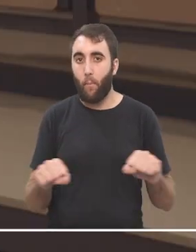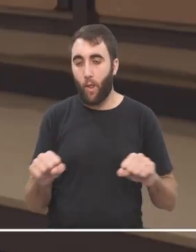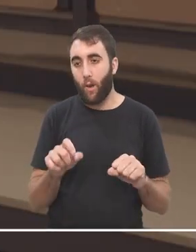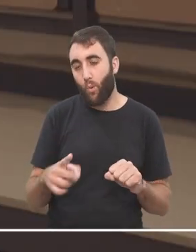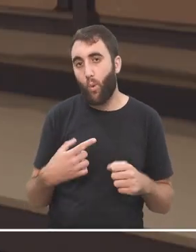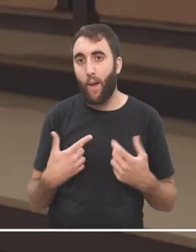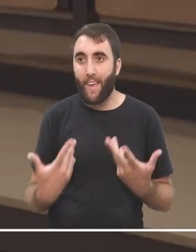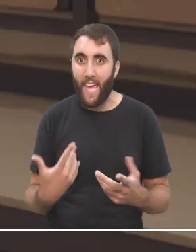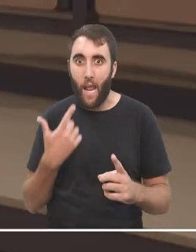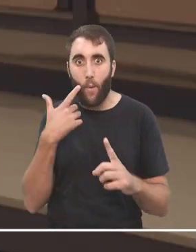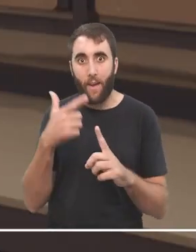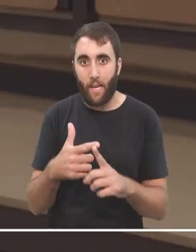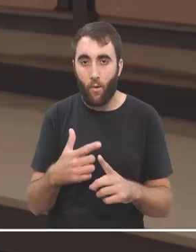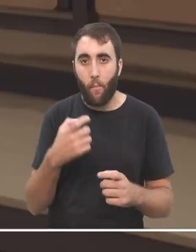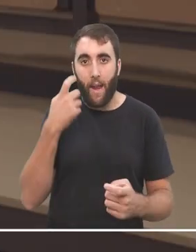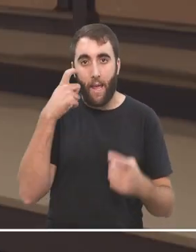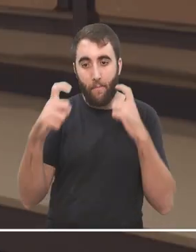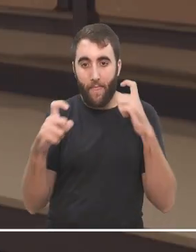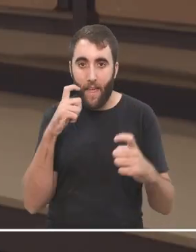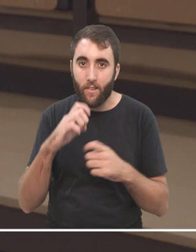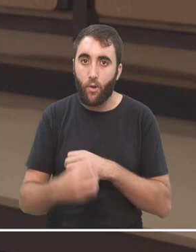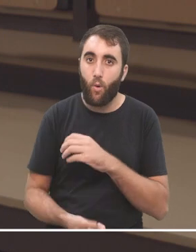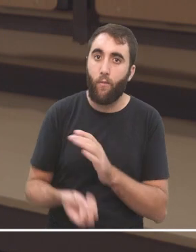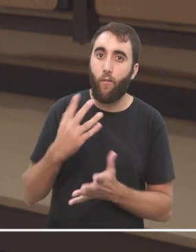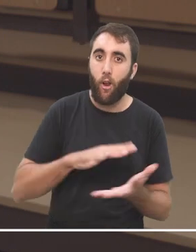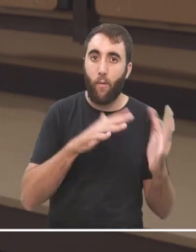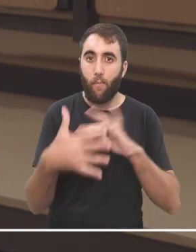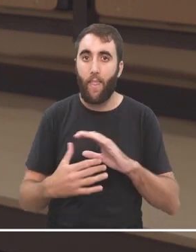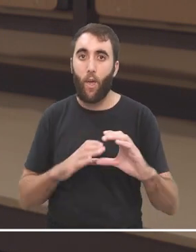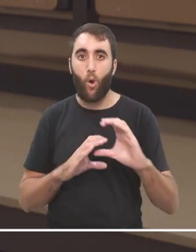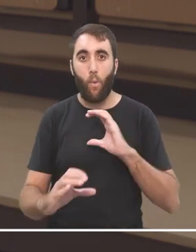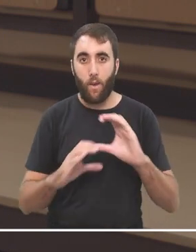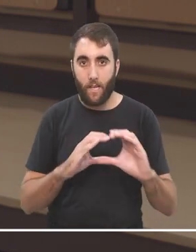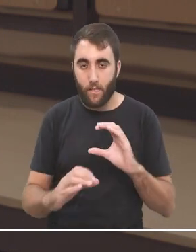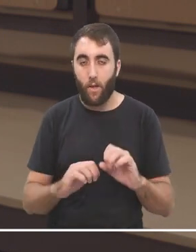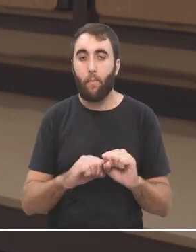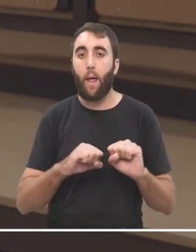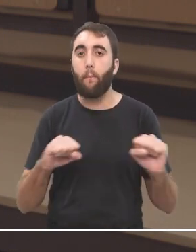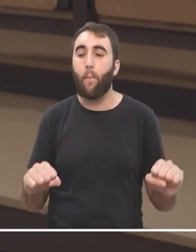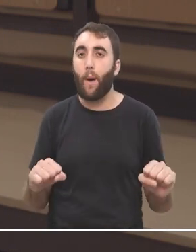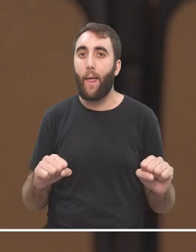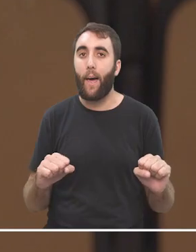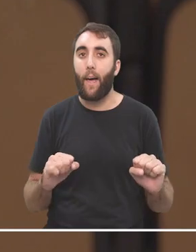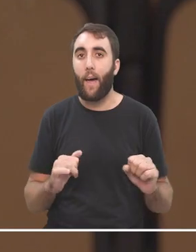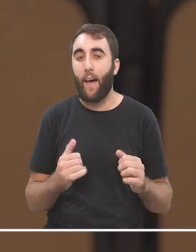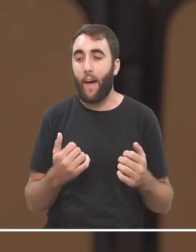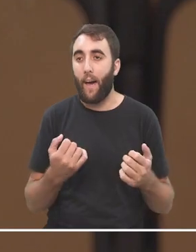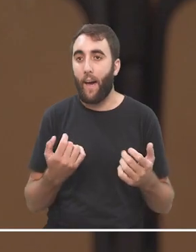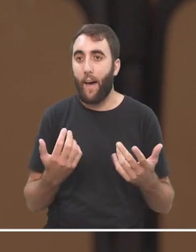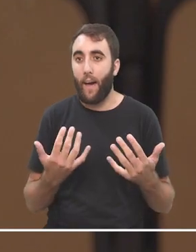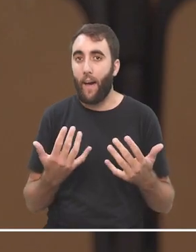sus expectativas, para inventarse nuevos modelos de comunicación y que puedan también